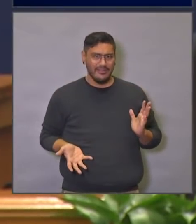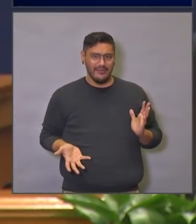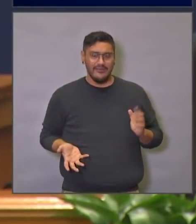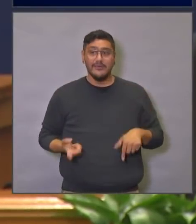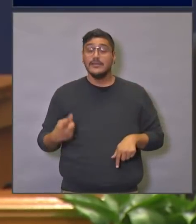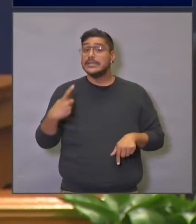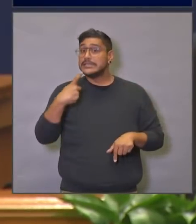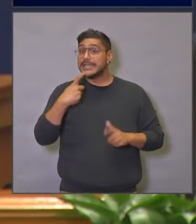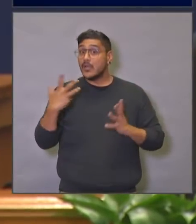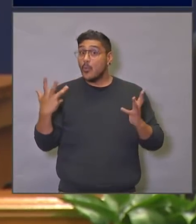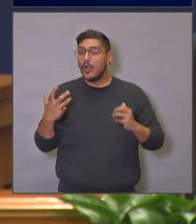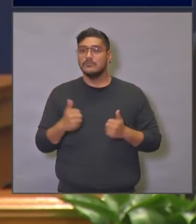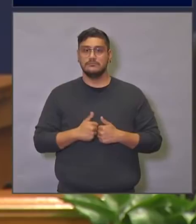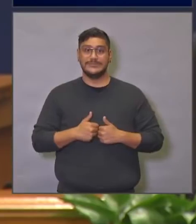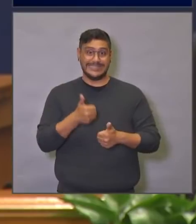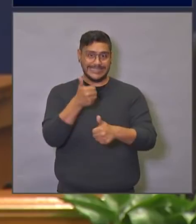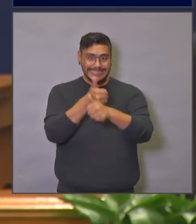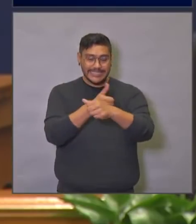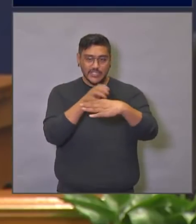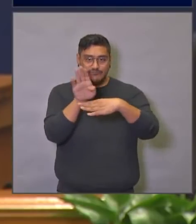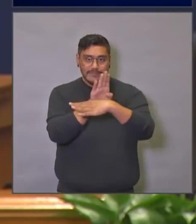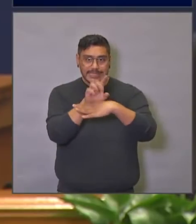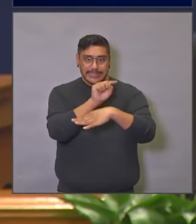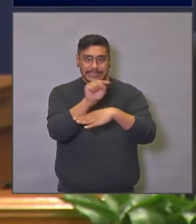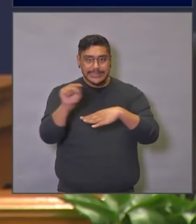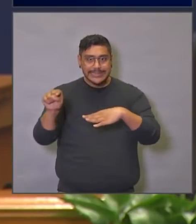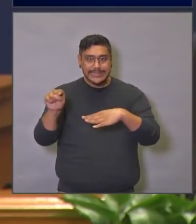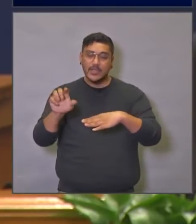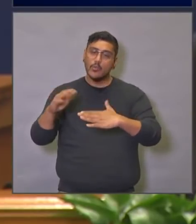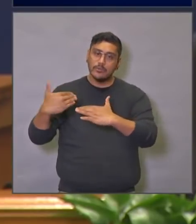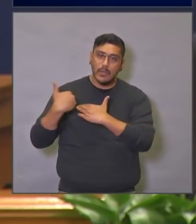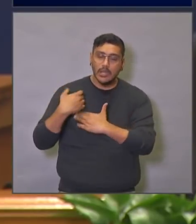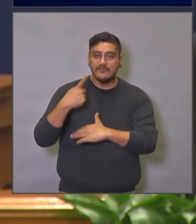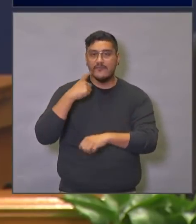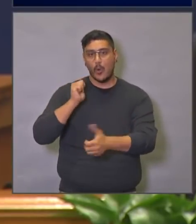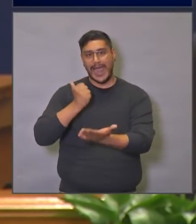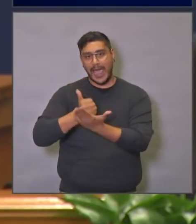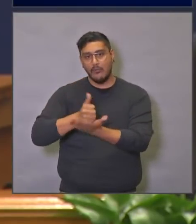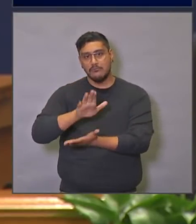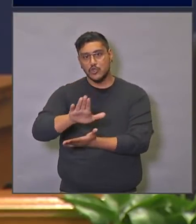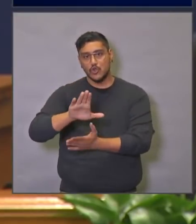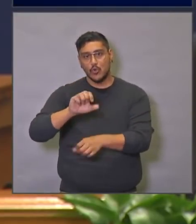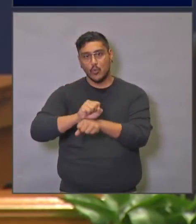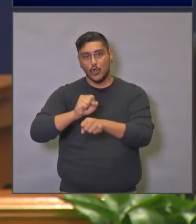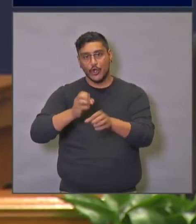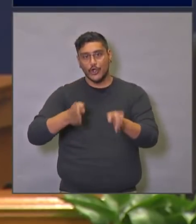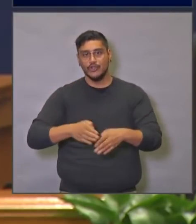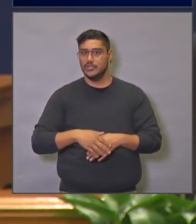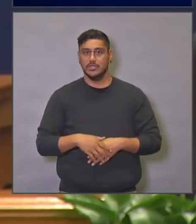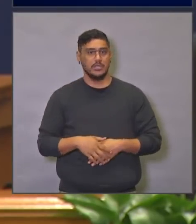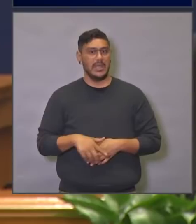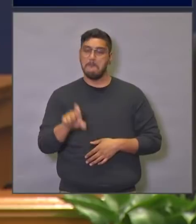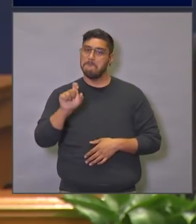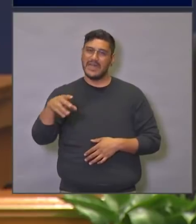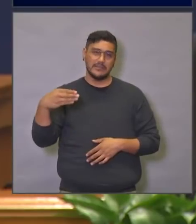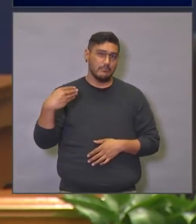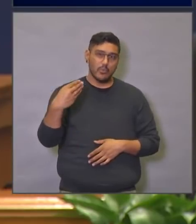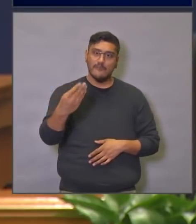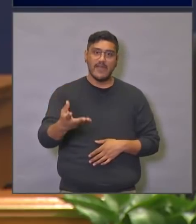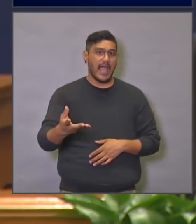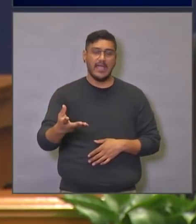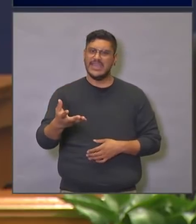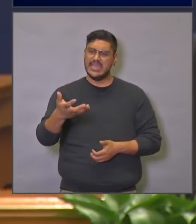es que todos los empresarios tienen responsabilidad ayudar a sus trabajadores y darles todo